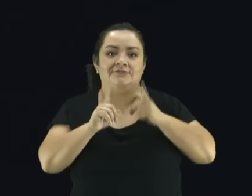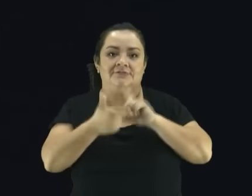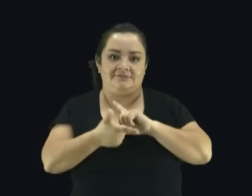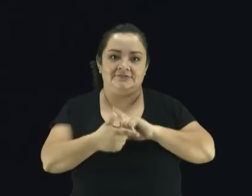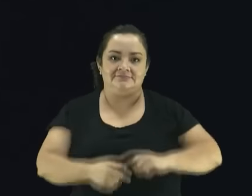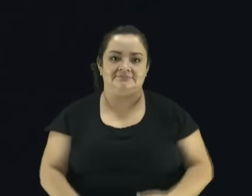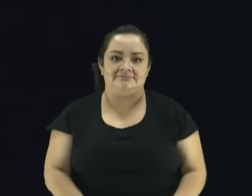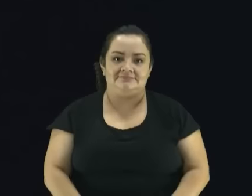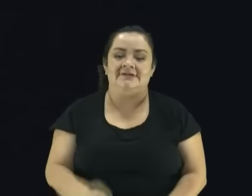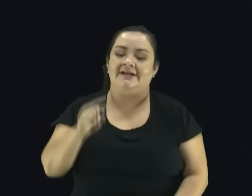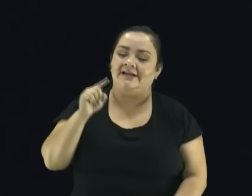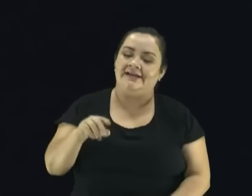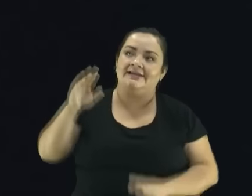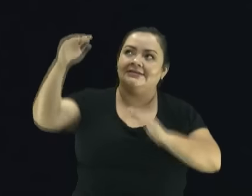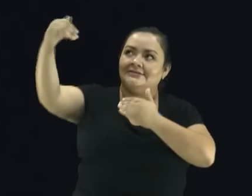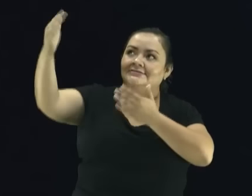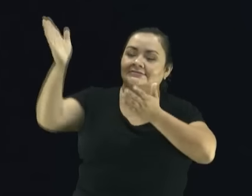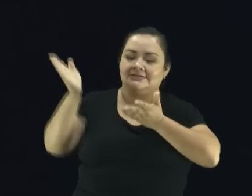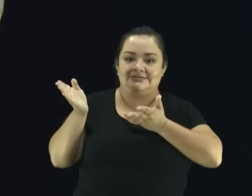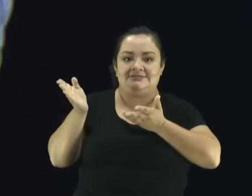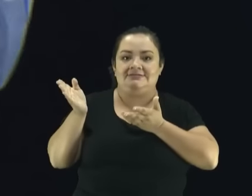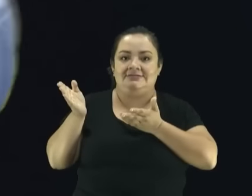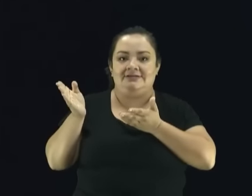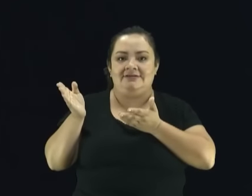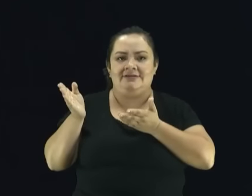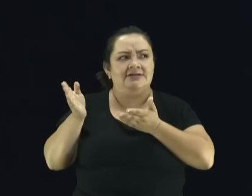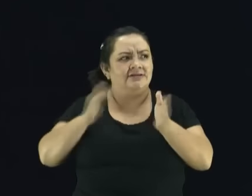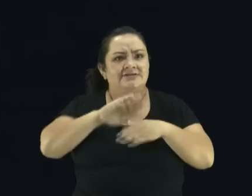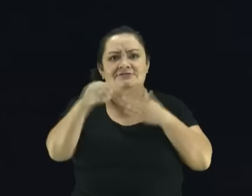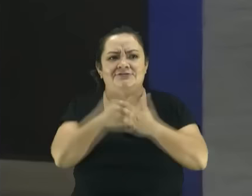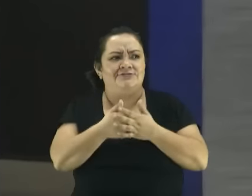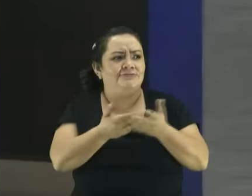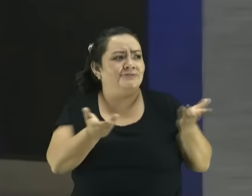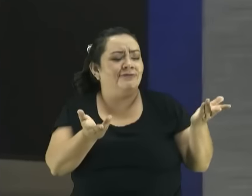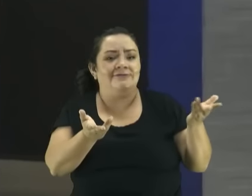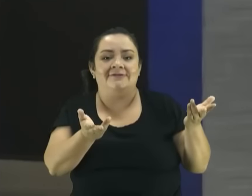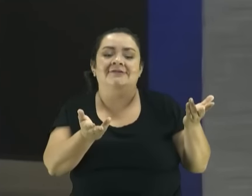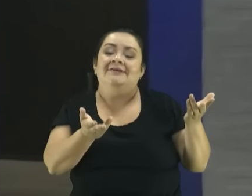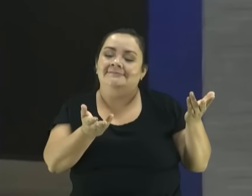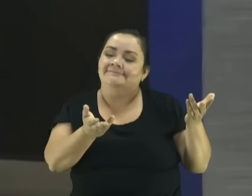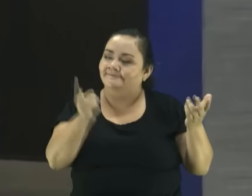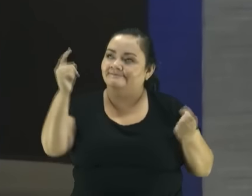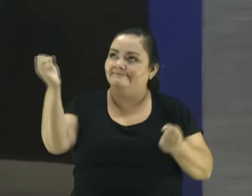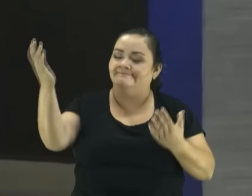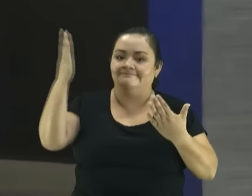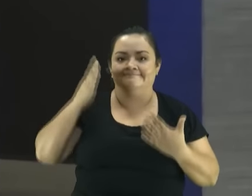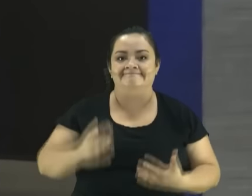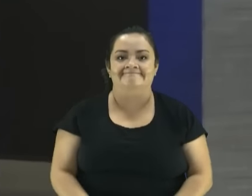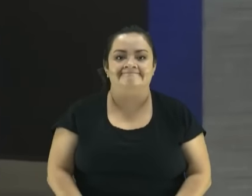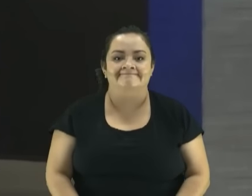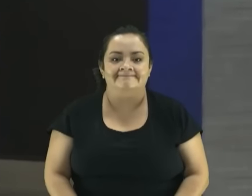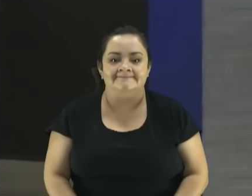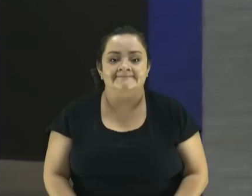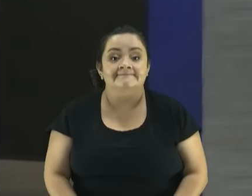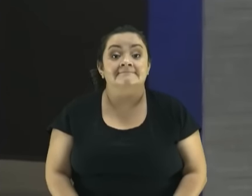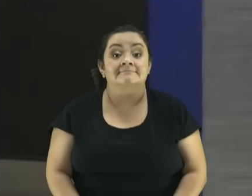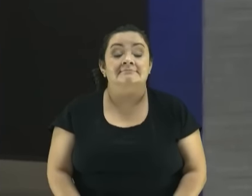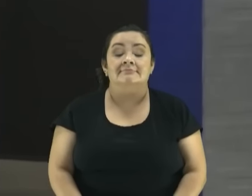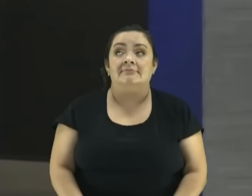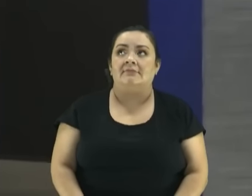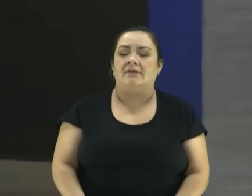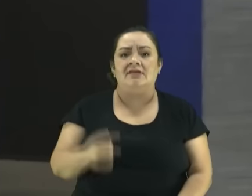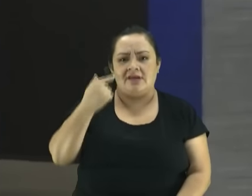esa es gracia fuera de eso todo es de Gracia la gracia de Dios te apoya como